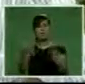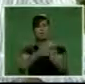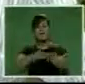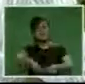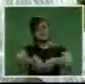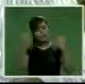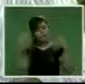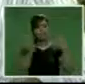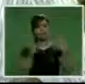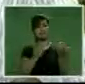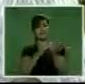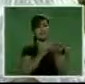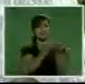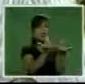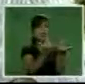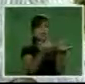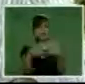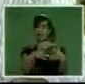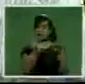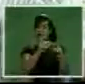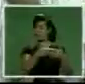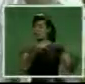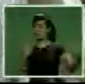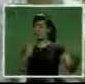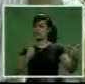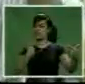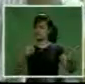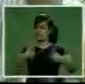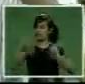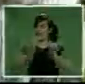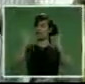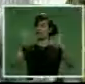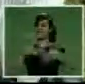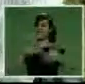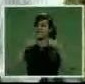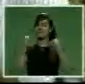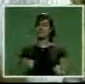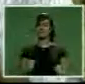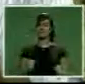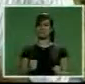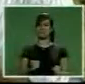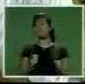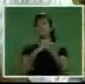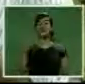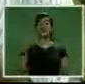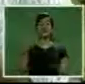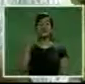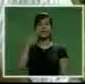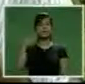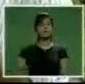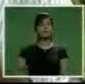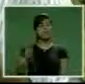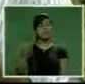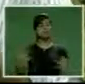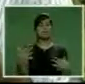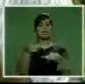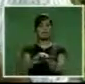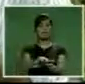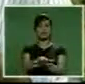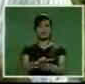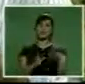imperio, de romper la dependencia, de rescatar la soberanía. Y todos conscientes de la necesidad de integrarse. Y tú ves el imperio como